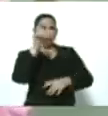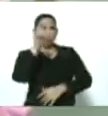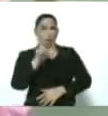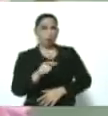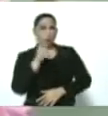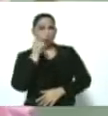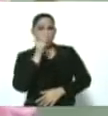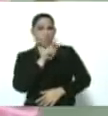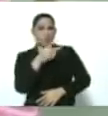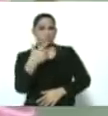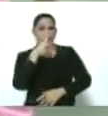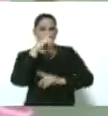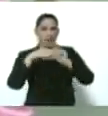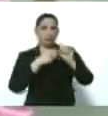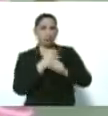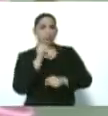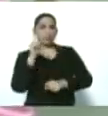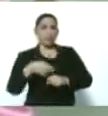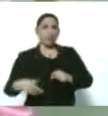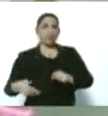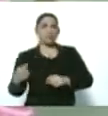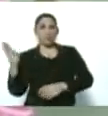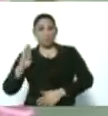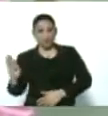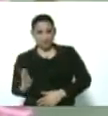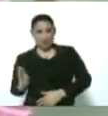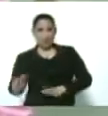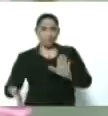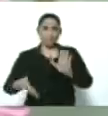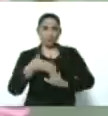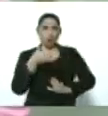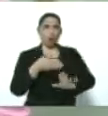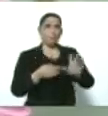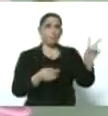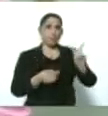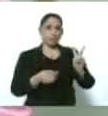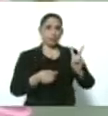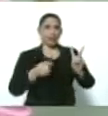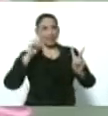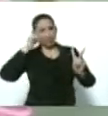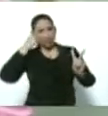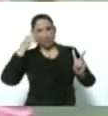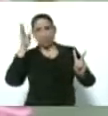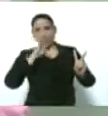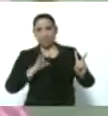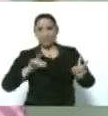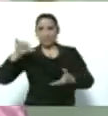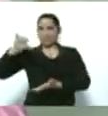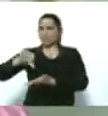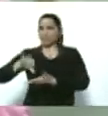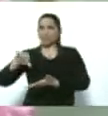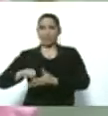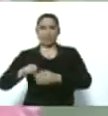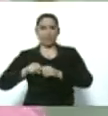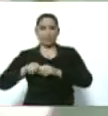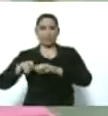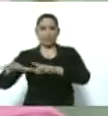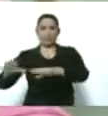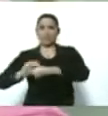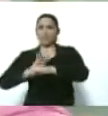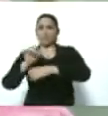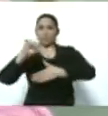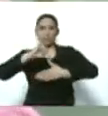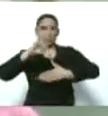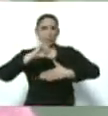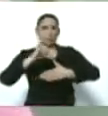años, también procedente de San Gabriel de Brasil. Recordamos siempre que Brasil es el epicentro de la pandemia en